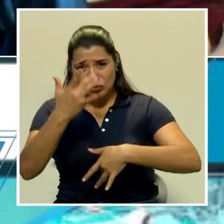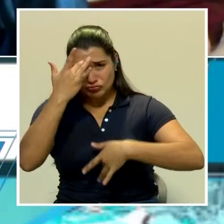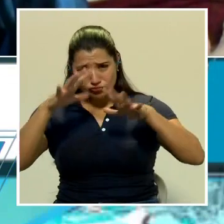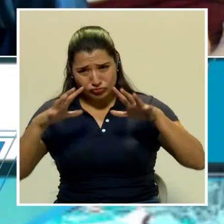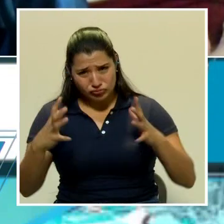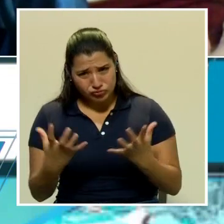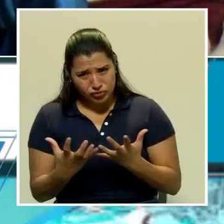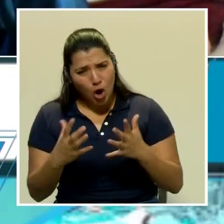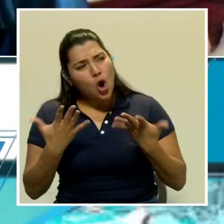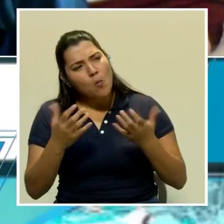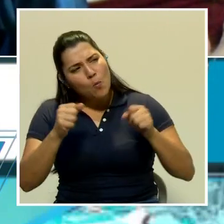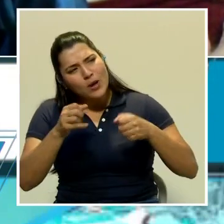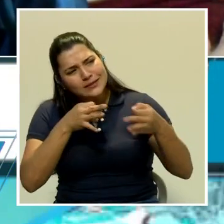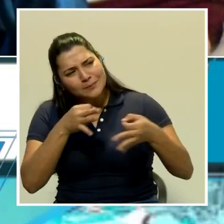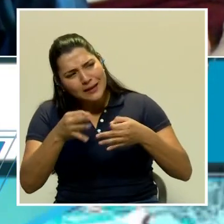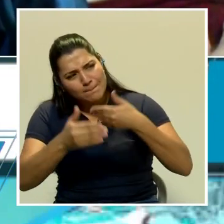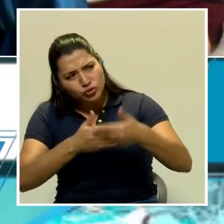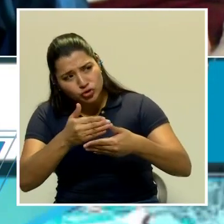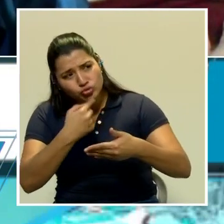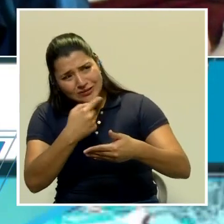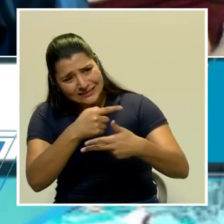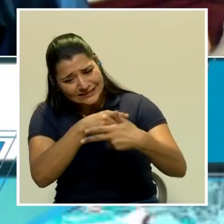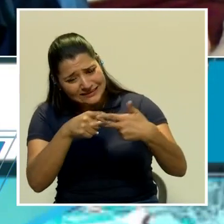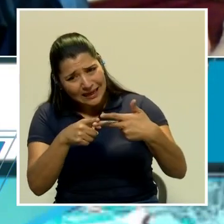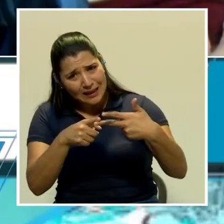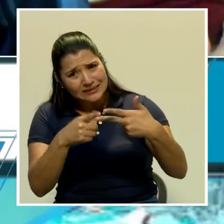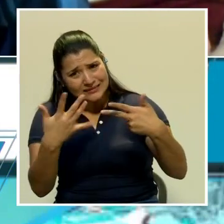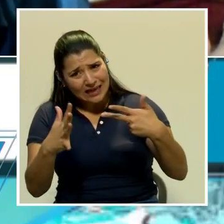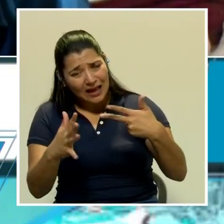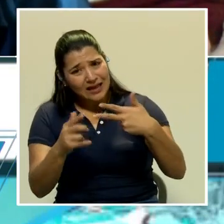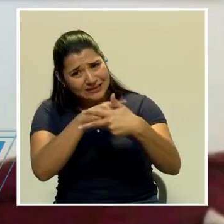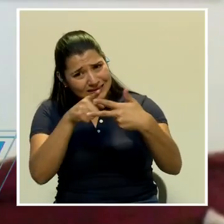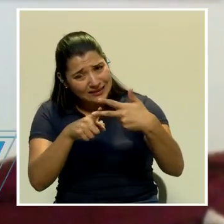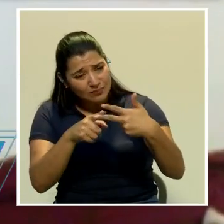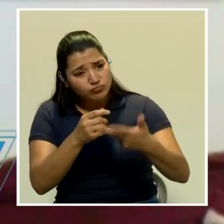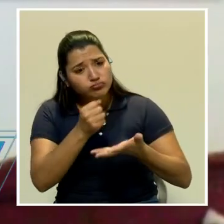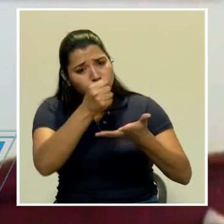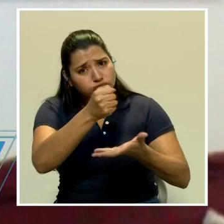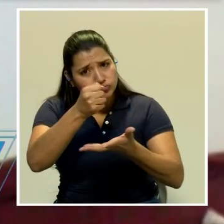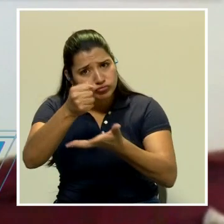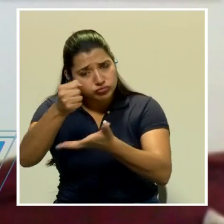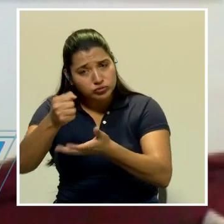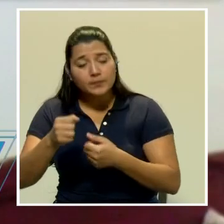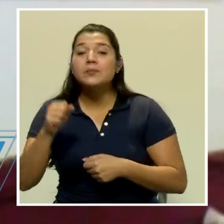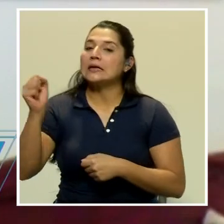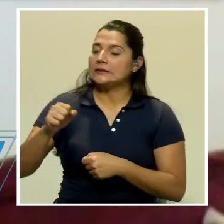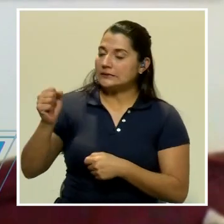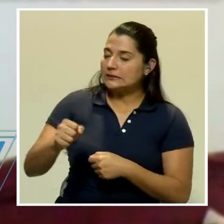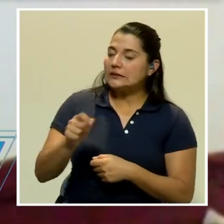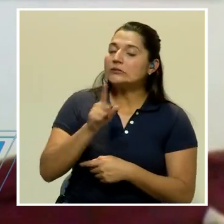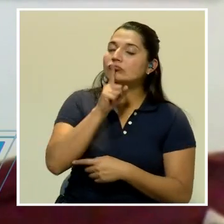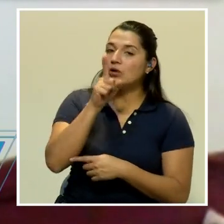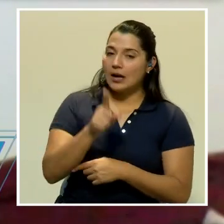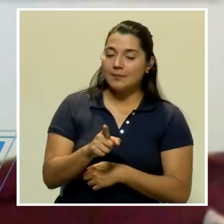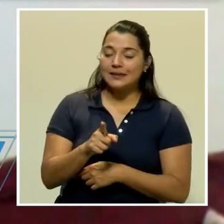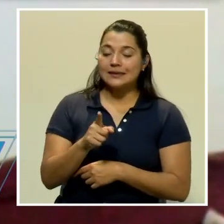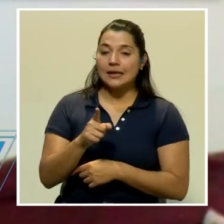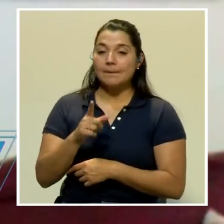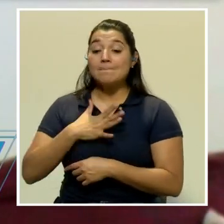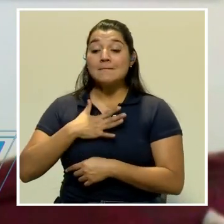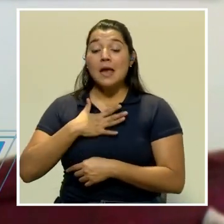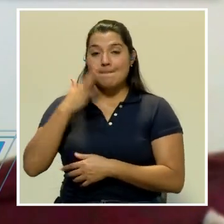de 3 entregas. Sí, señor. Realmente mi mayor preocupación y de mis